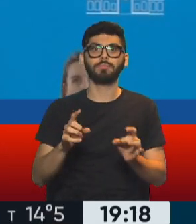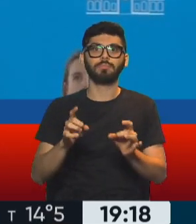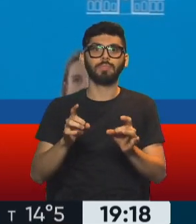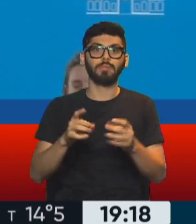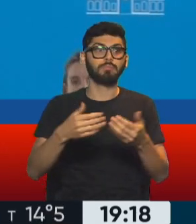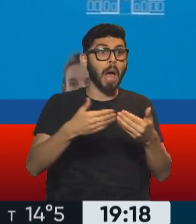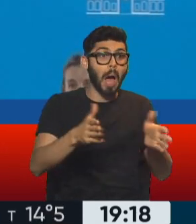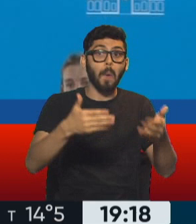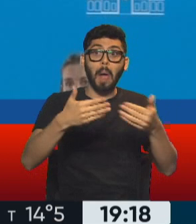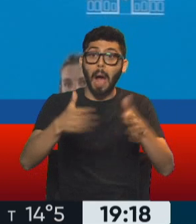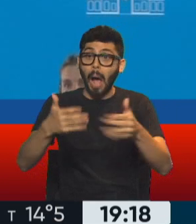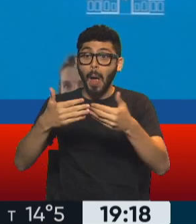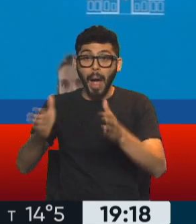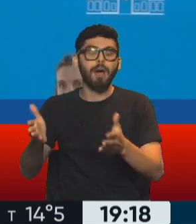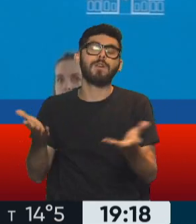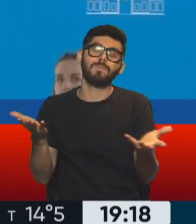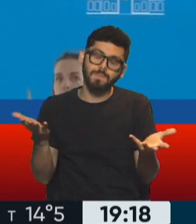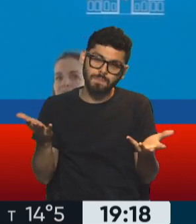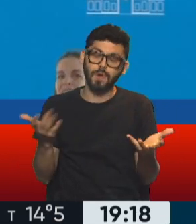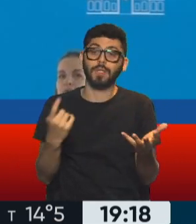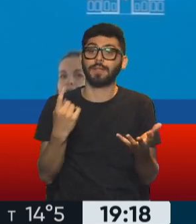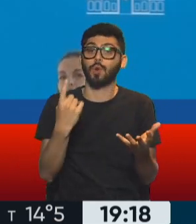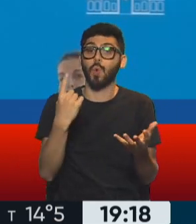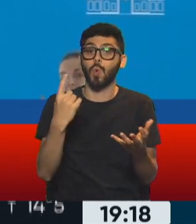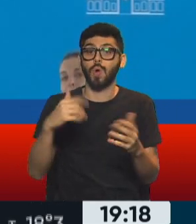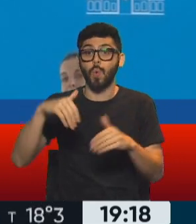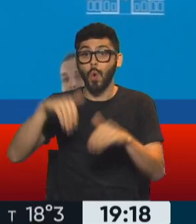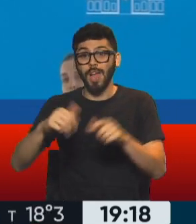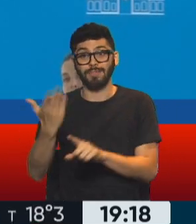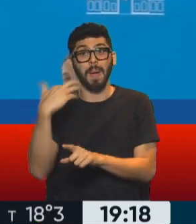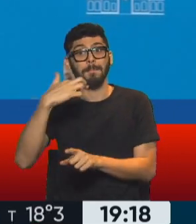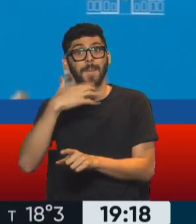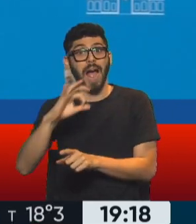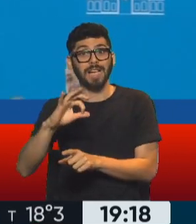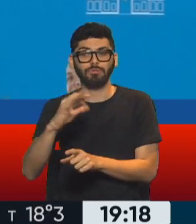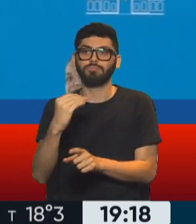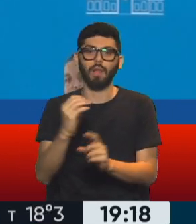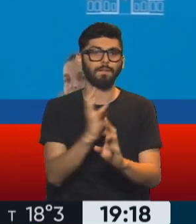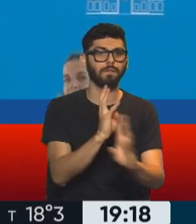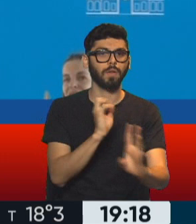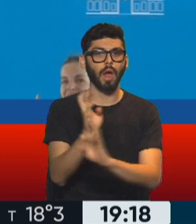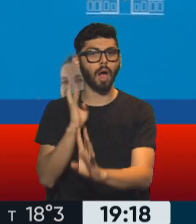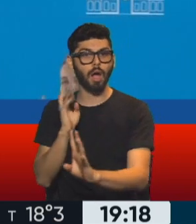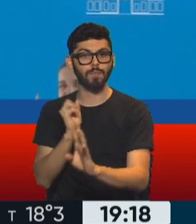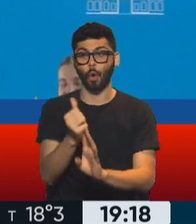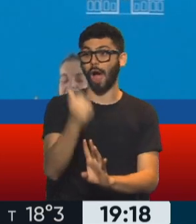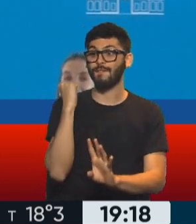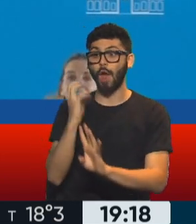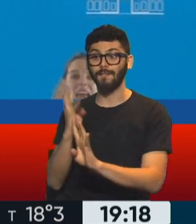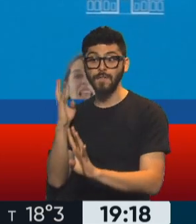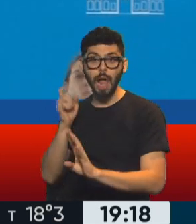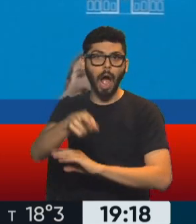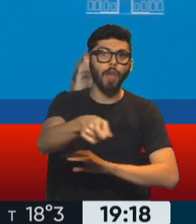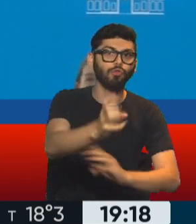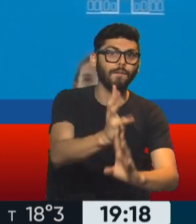de aperturas, con lo cual una de las situaciones que hizo engorroso el voto en las PASO, que era el tema de la doble fila, la fila adentro y la fila afuera, que